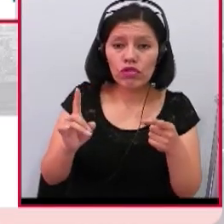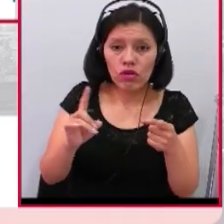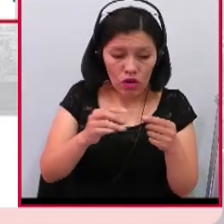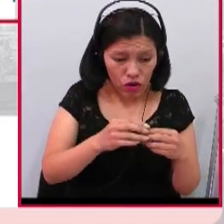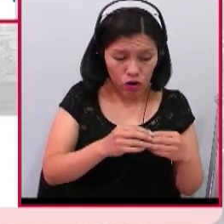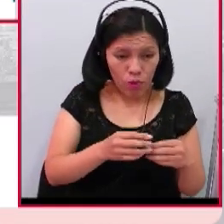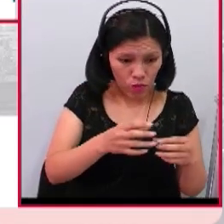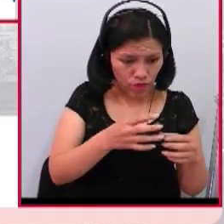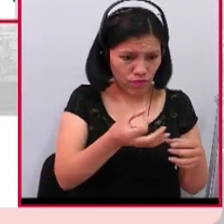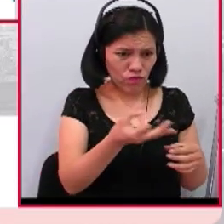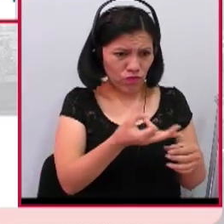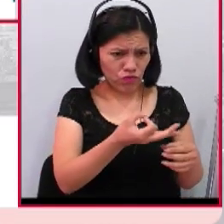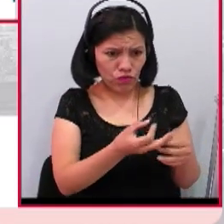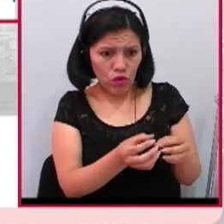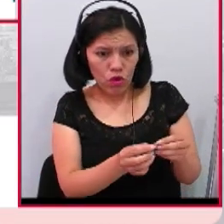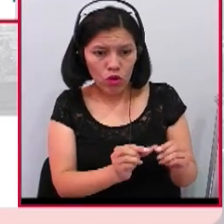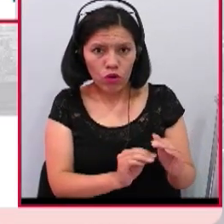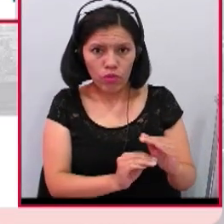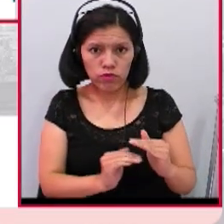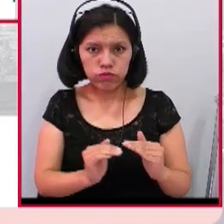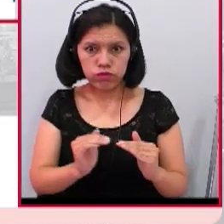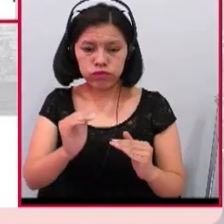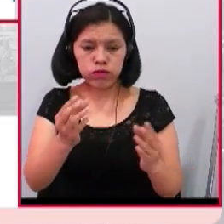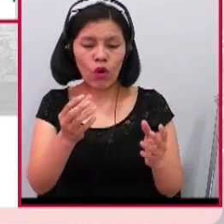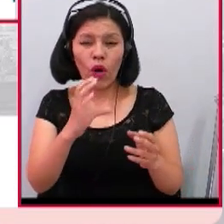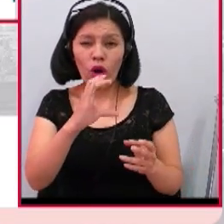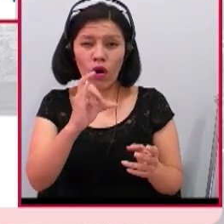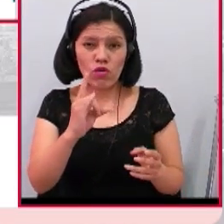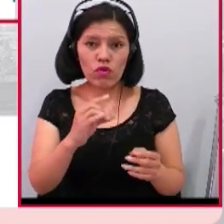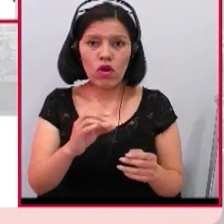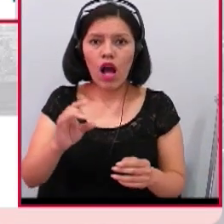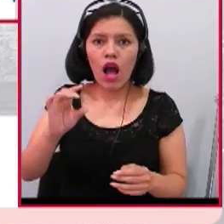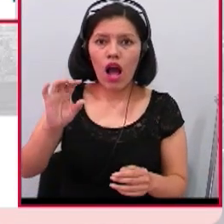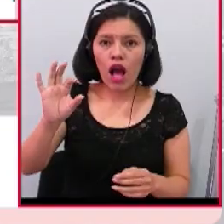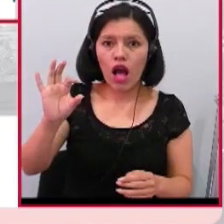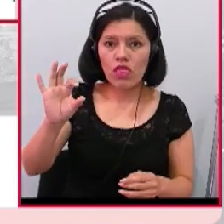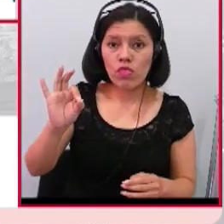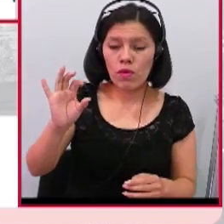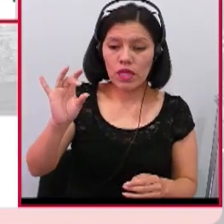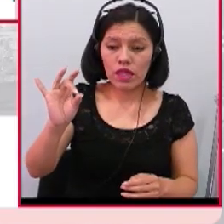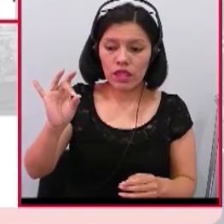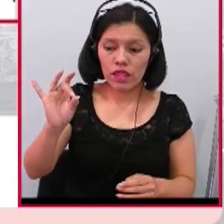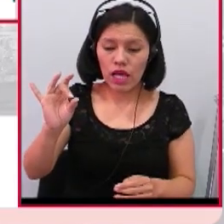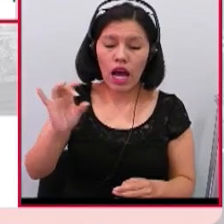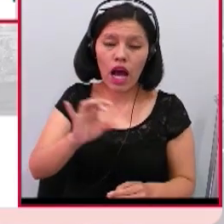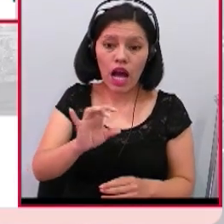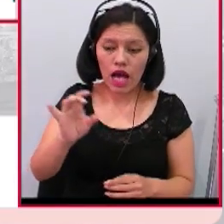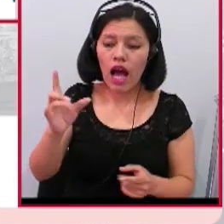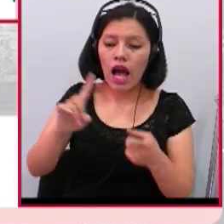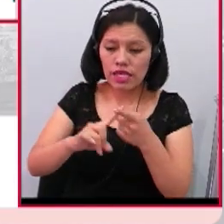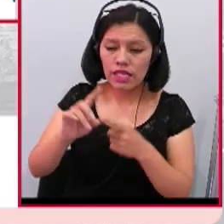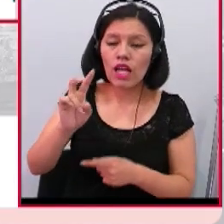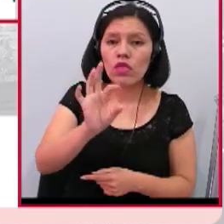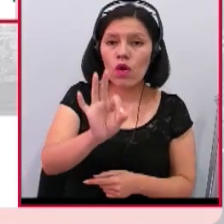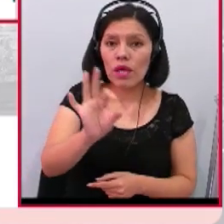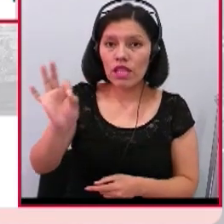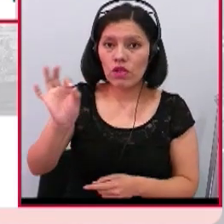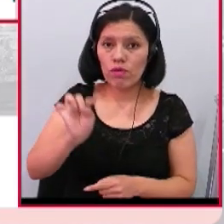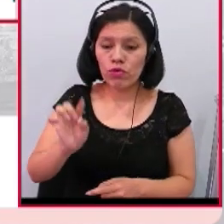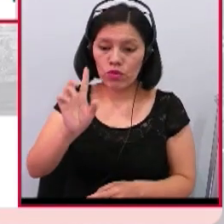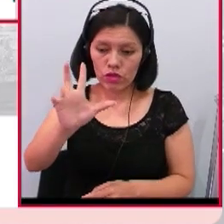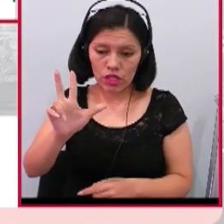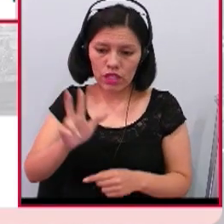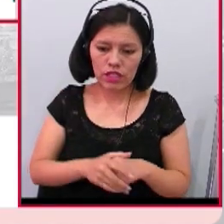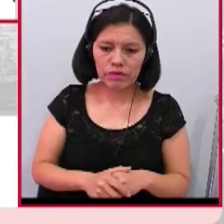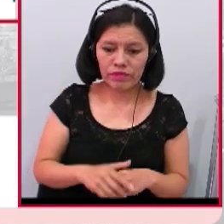equipos, para soportar esa temperatura, definitivamente tienen un ladrillo refractario que tiene que soportar esas temperaturas. Y el costo de este ladrillo